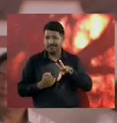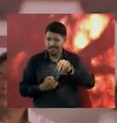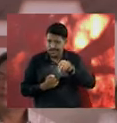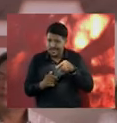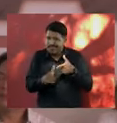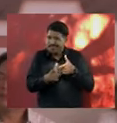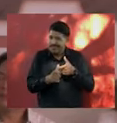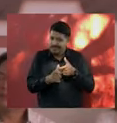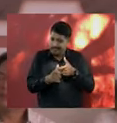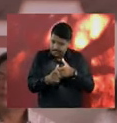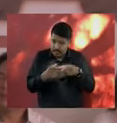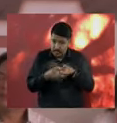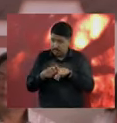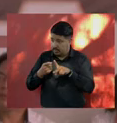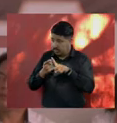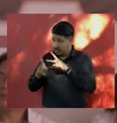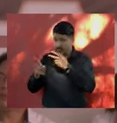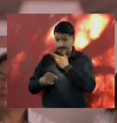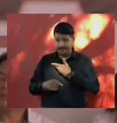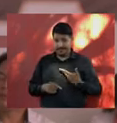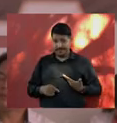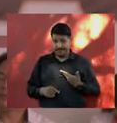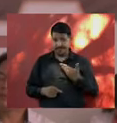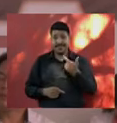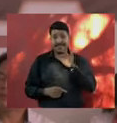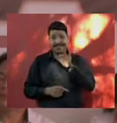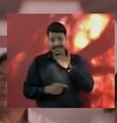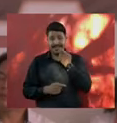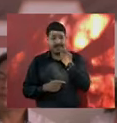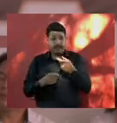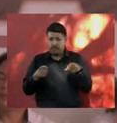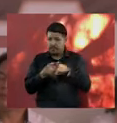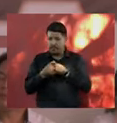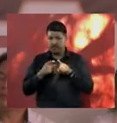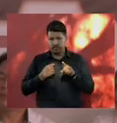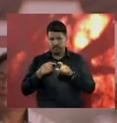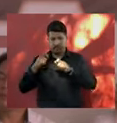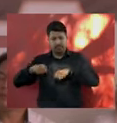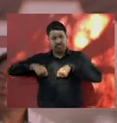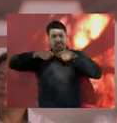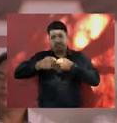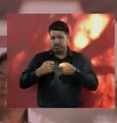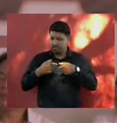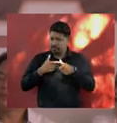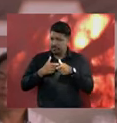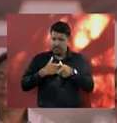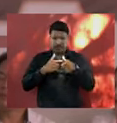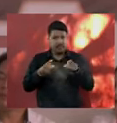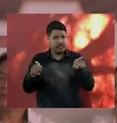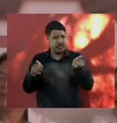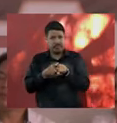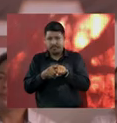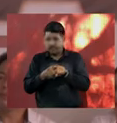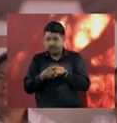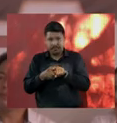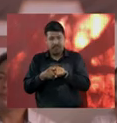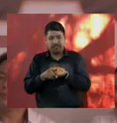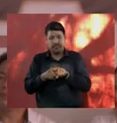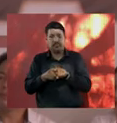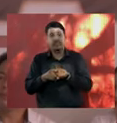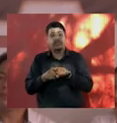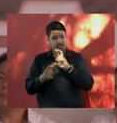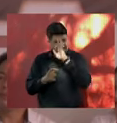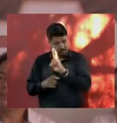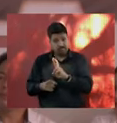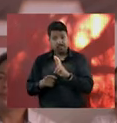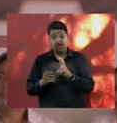continuar con lo iniciado por el presidente Andrés Manuel López Obrador. Porque este 2 de junio solo hay